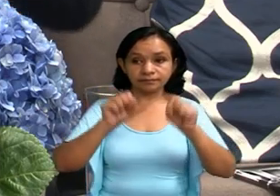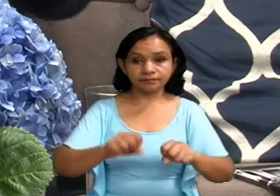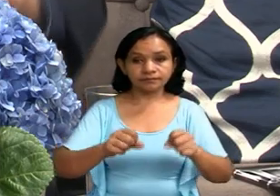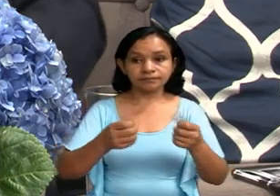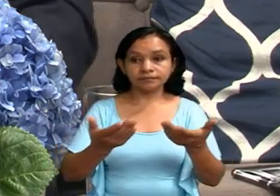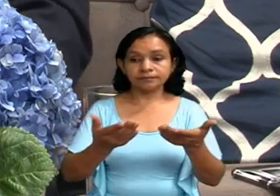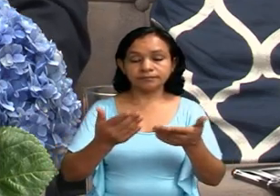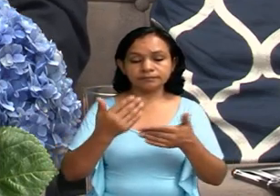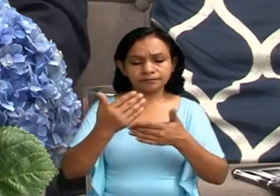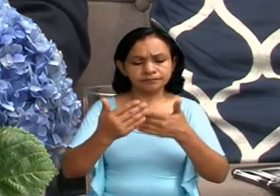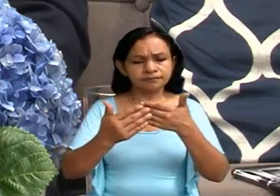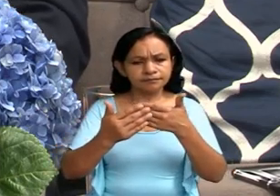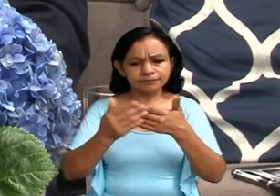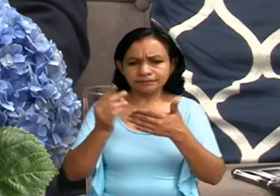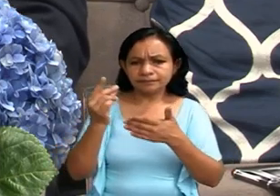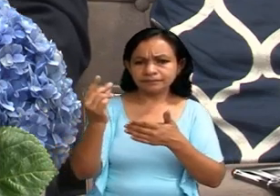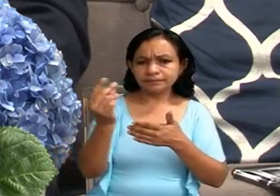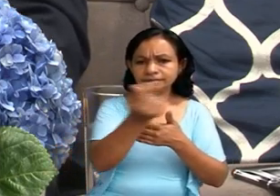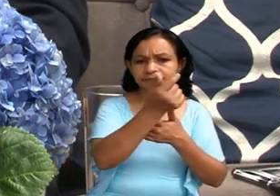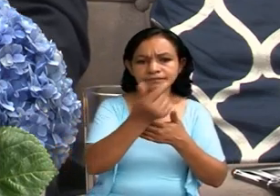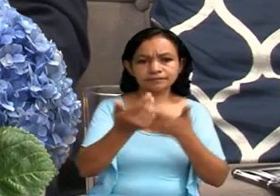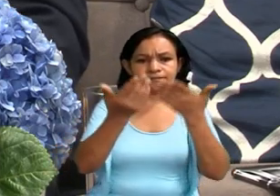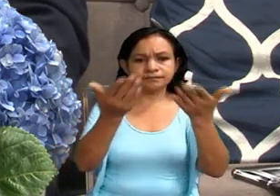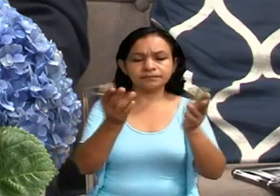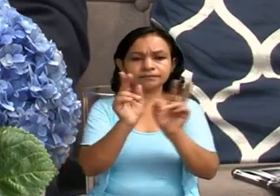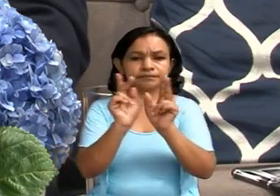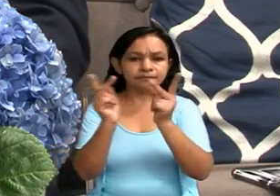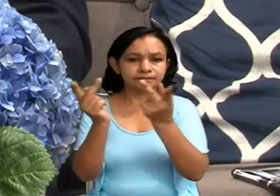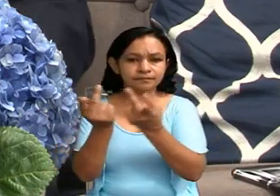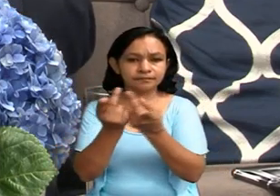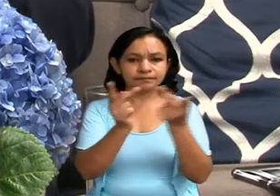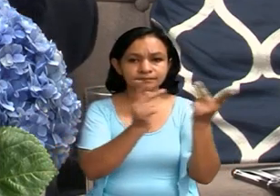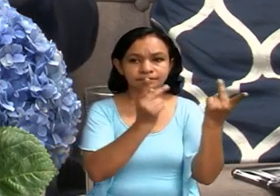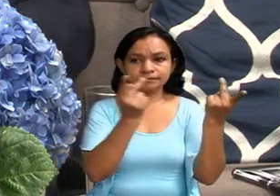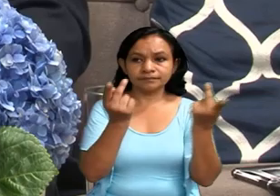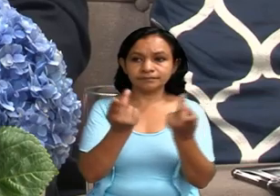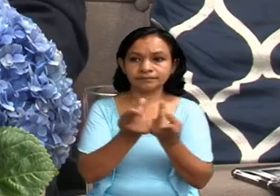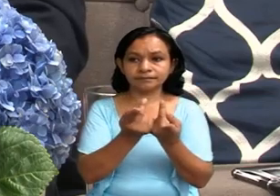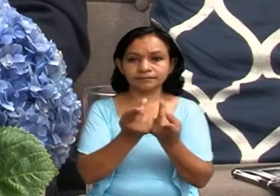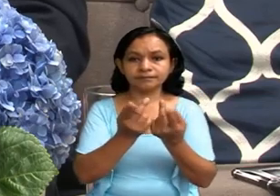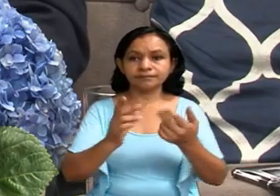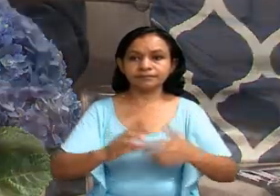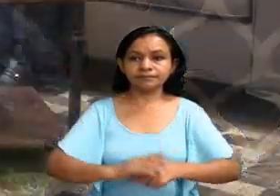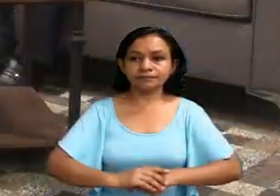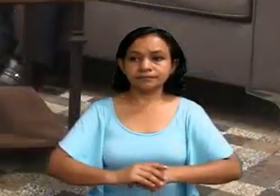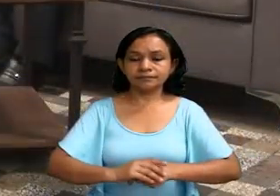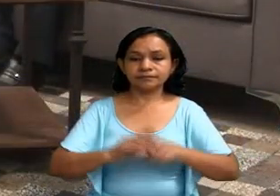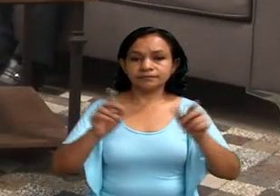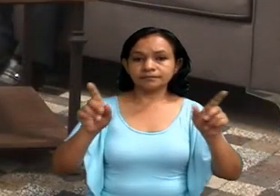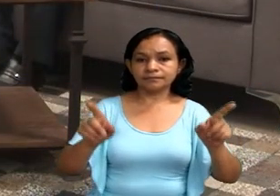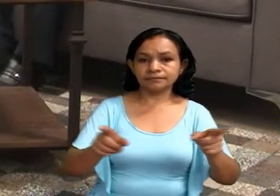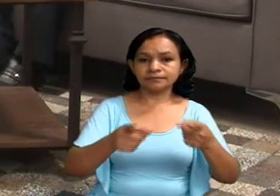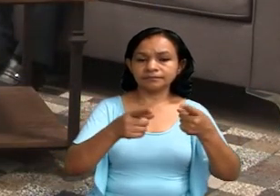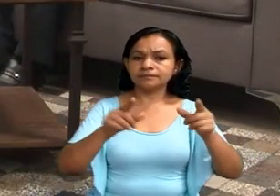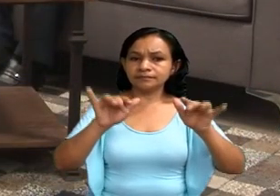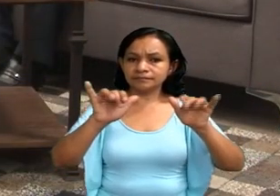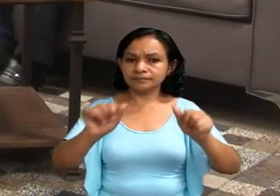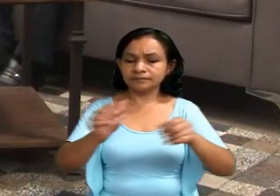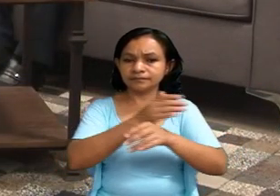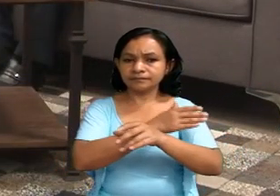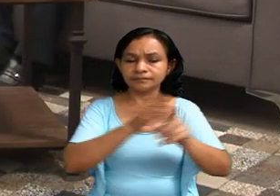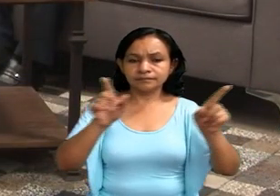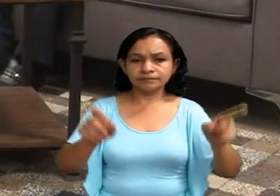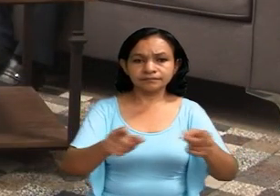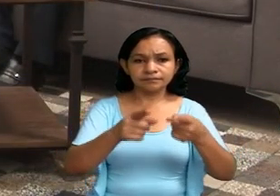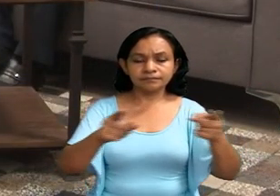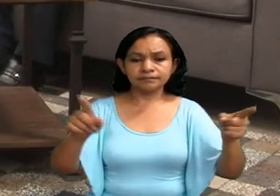en poco tiempo ya ofrecerle a nuestro pueblo ya un concierto, que ya lo hemos venido ofreciendo ya